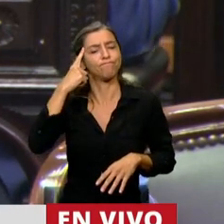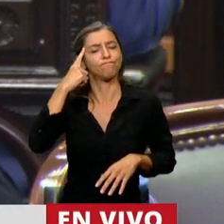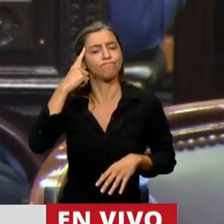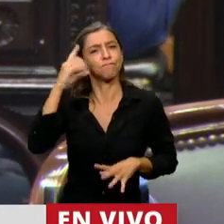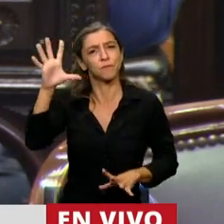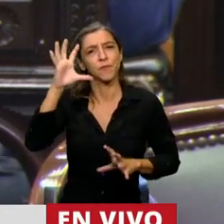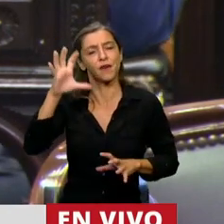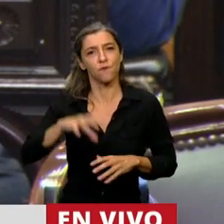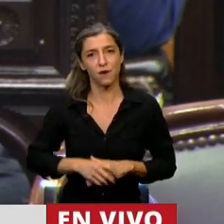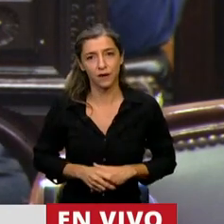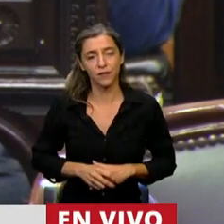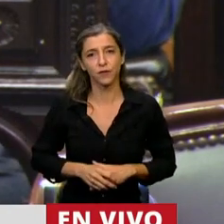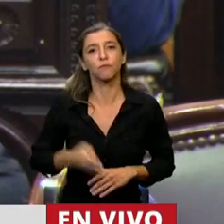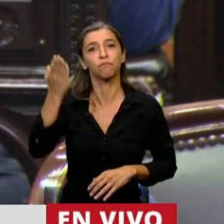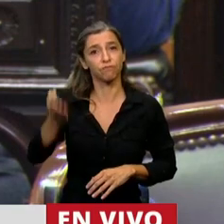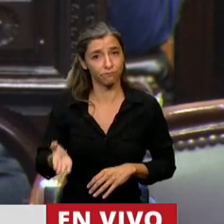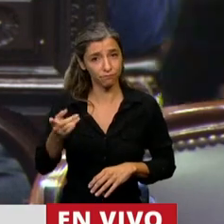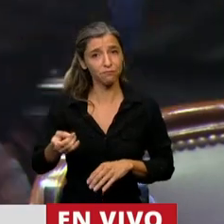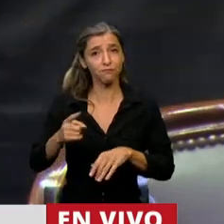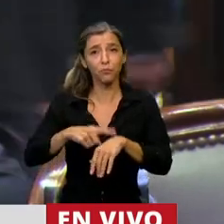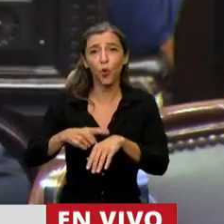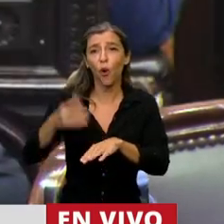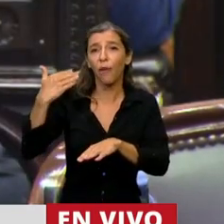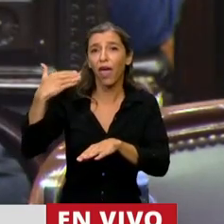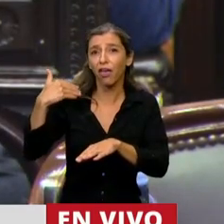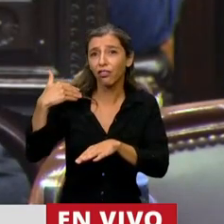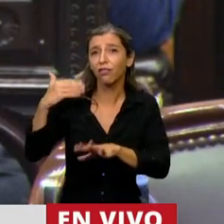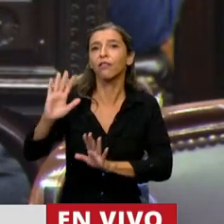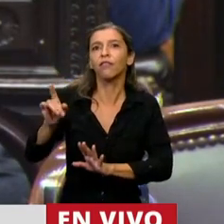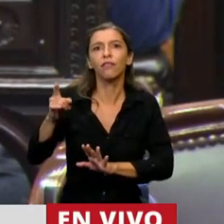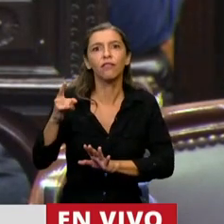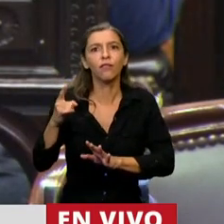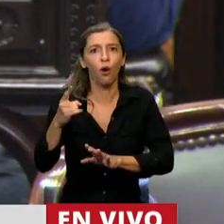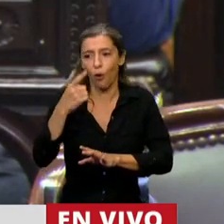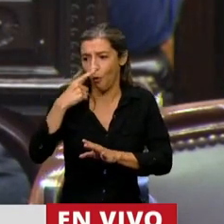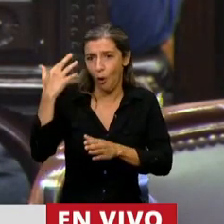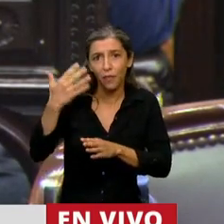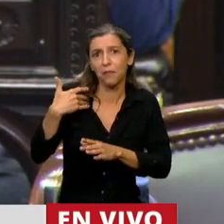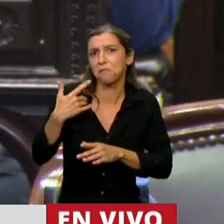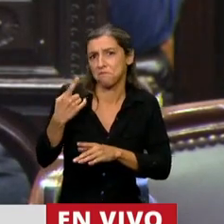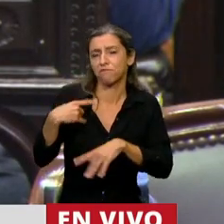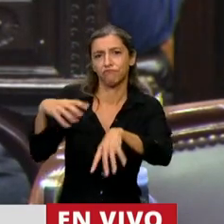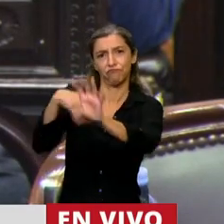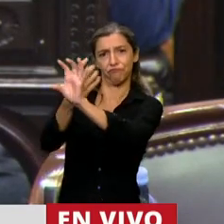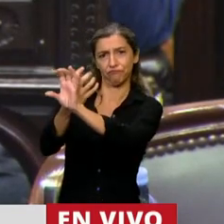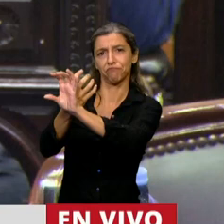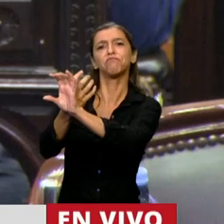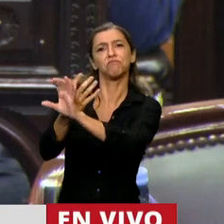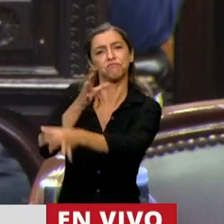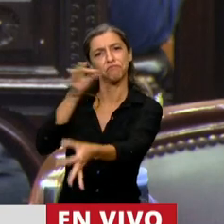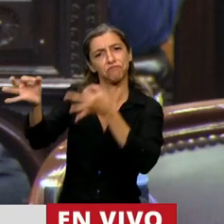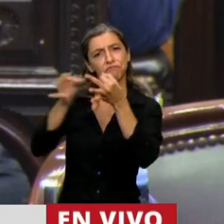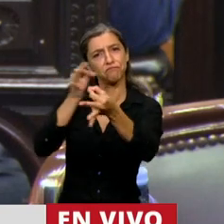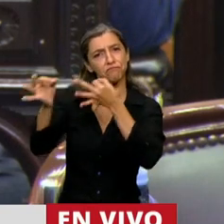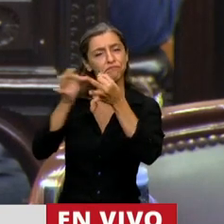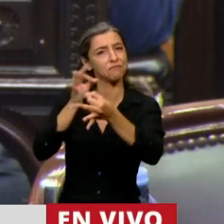morir, aún en videoconferencia conversaba con él. Siempre tuvo presente